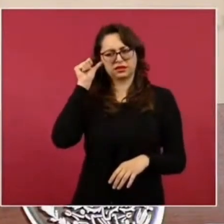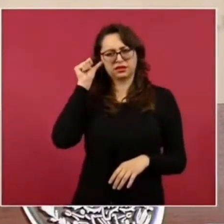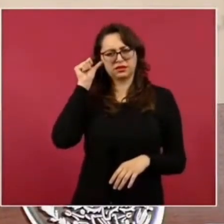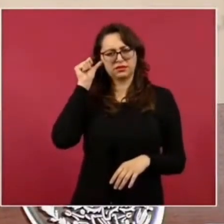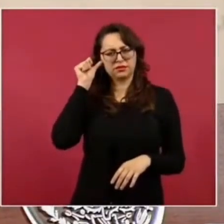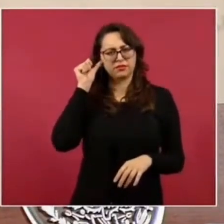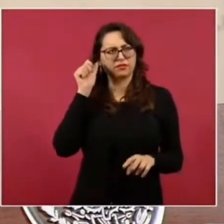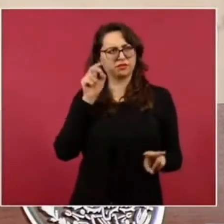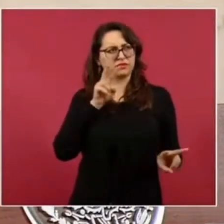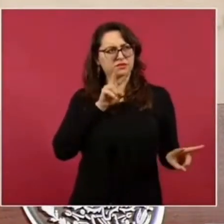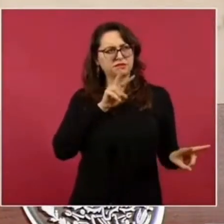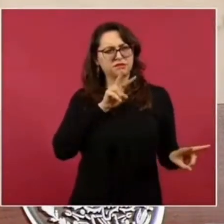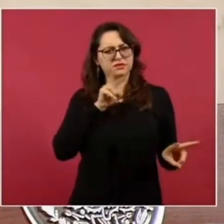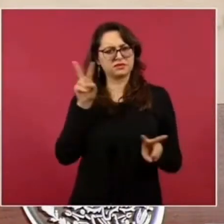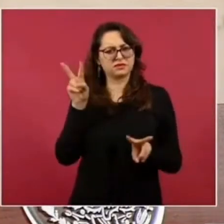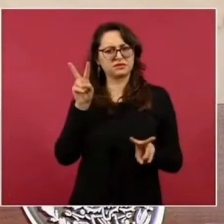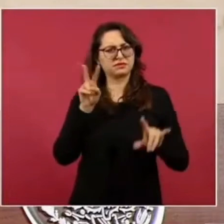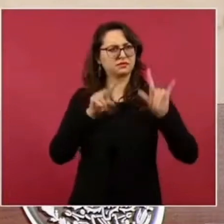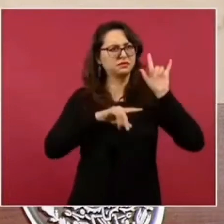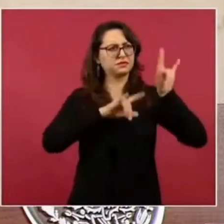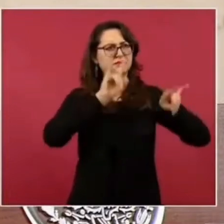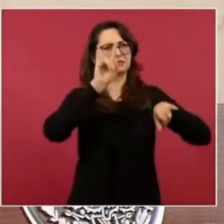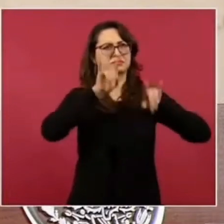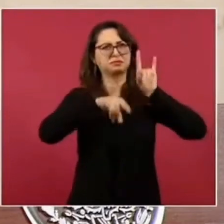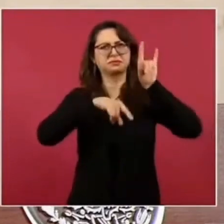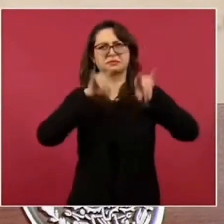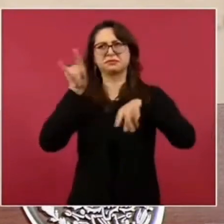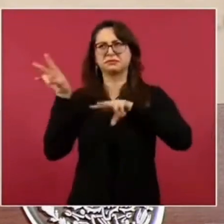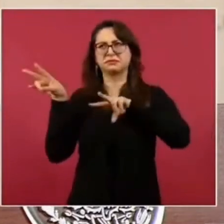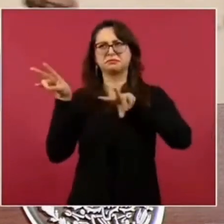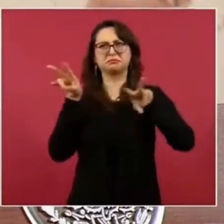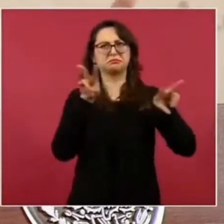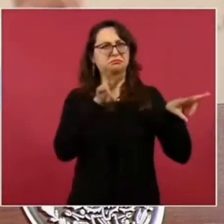Es interesante esto, aunque les moleste, ¿no? Pero